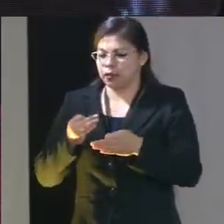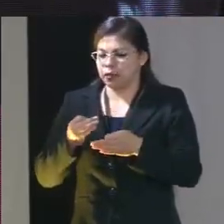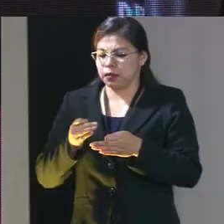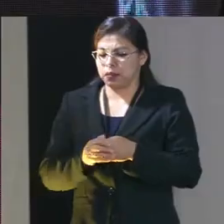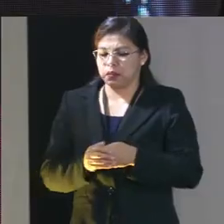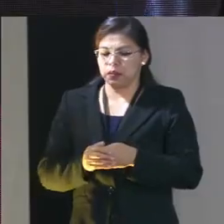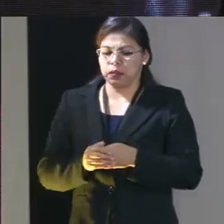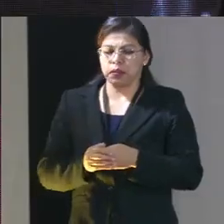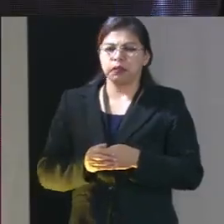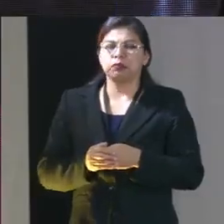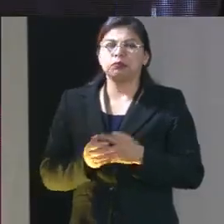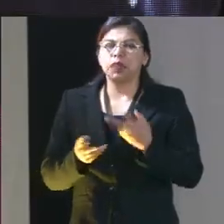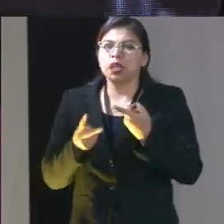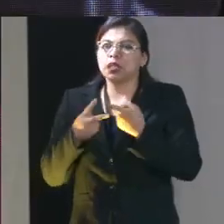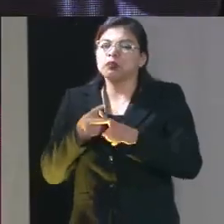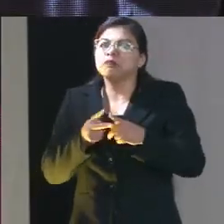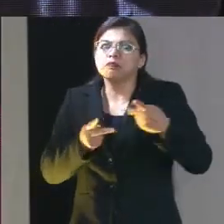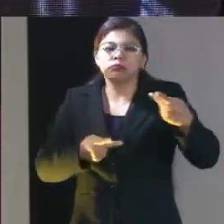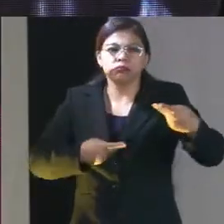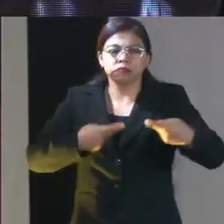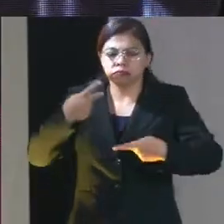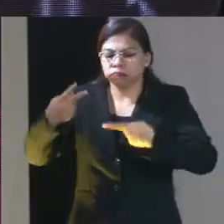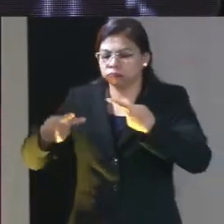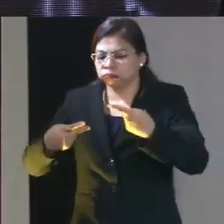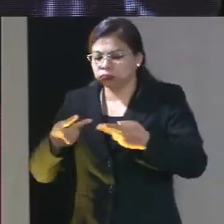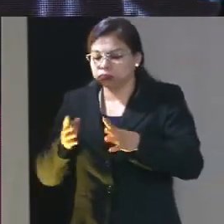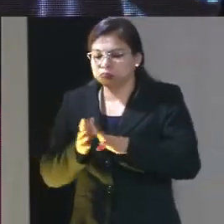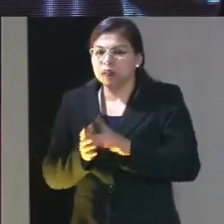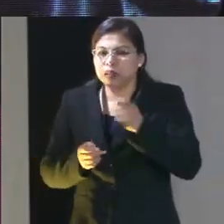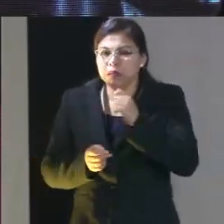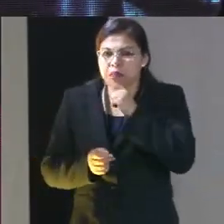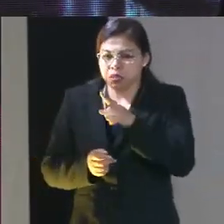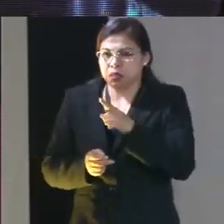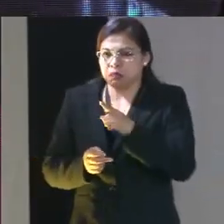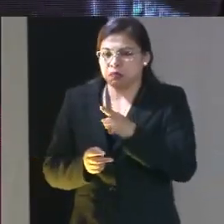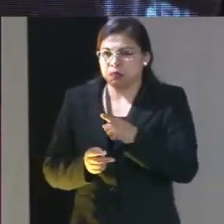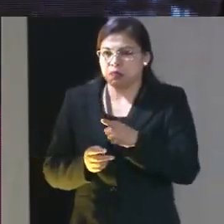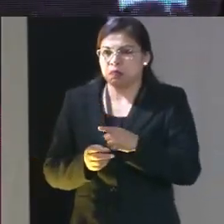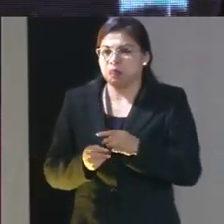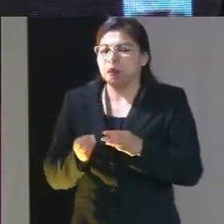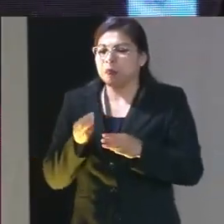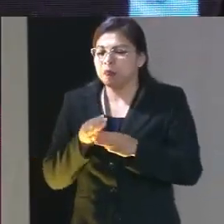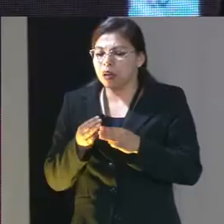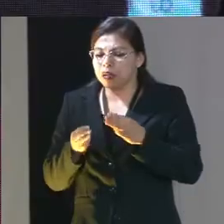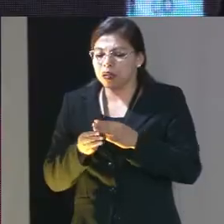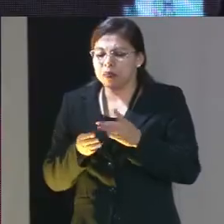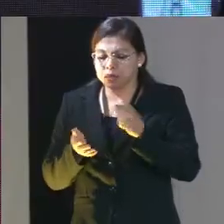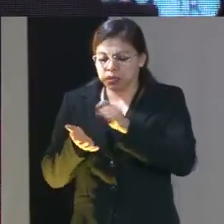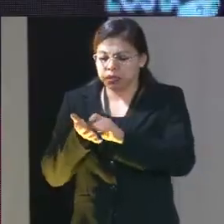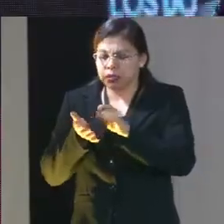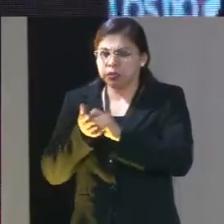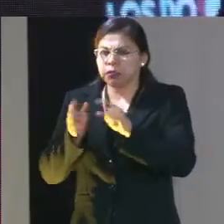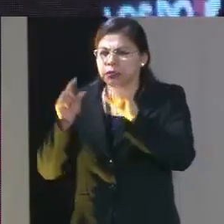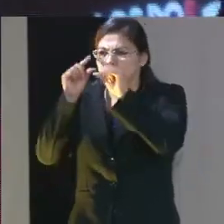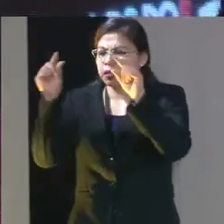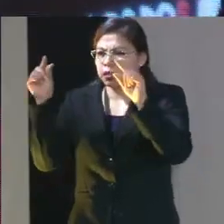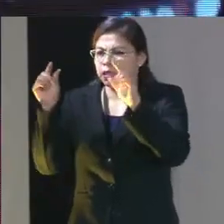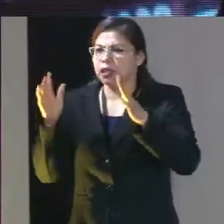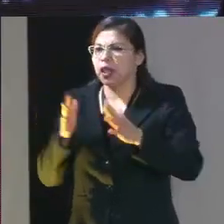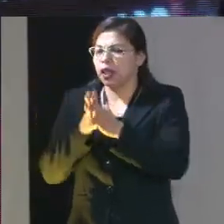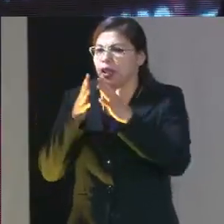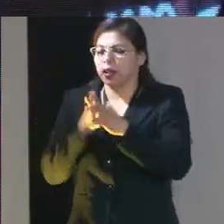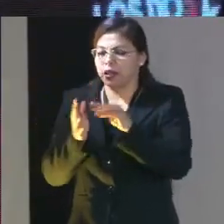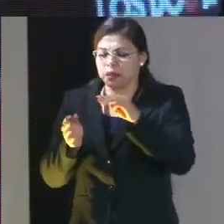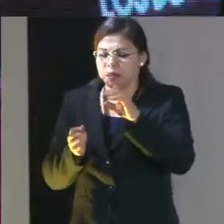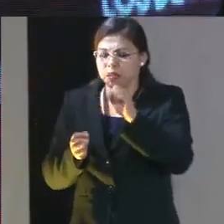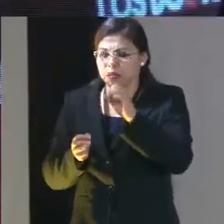que el ensayo final te hacía una serie de preguntas y tú elegías una para contestar en esa materia, un texto sobre la guerra mesoamericana, así le